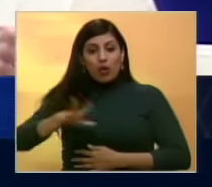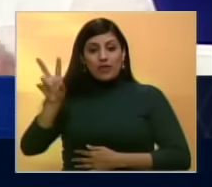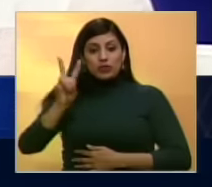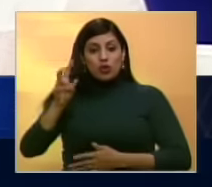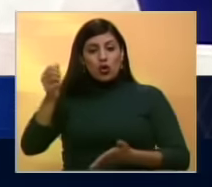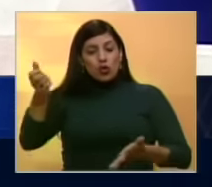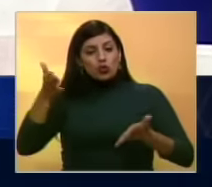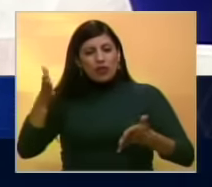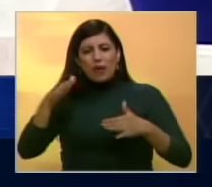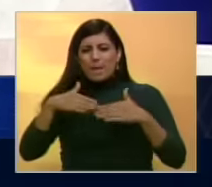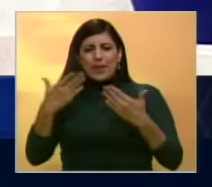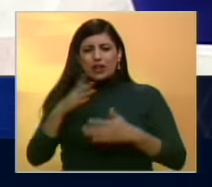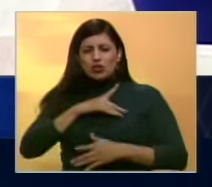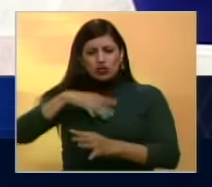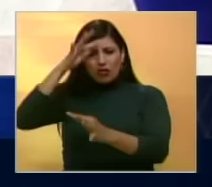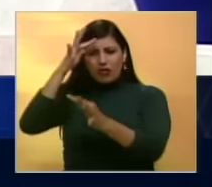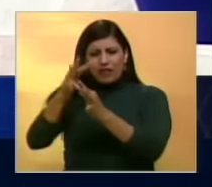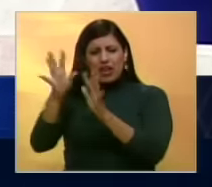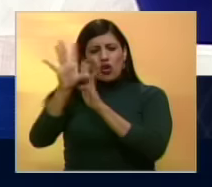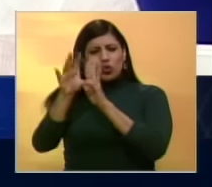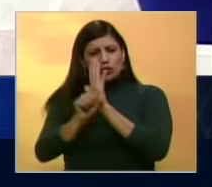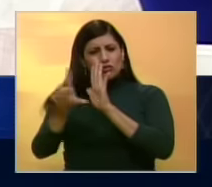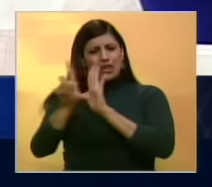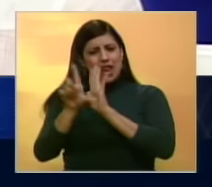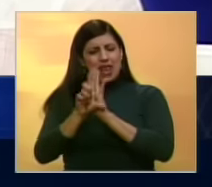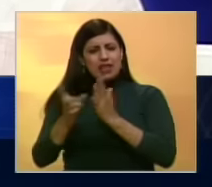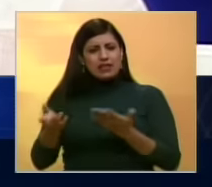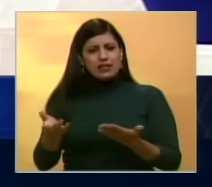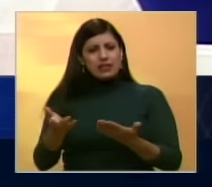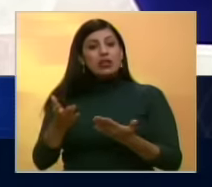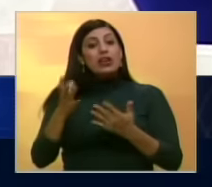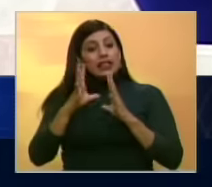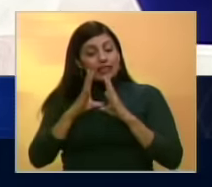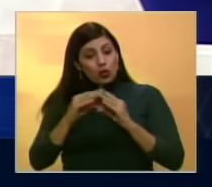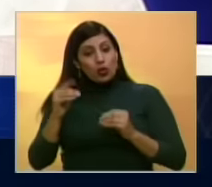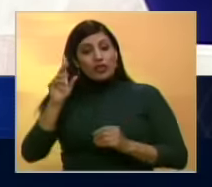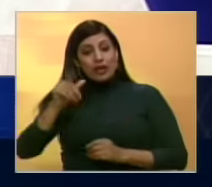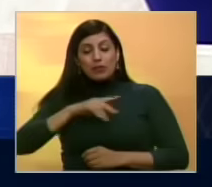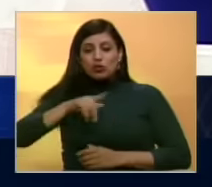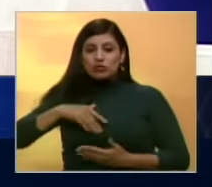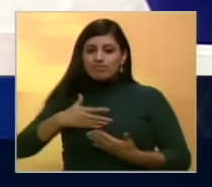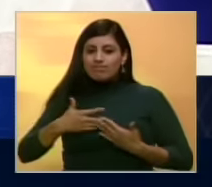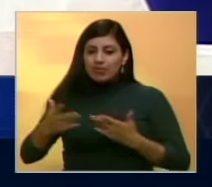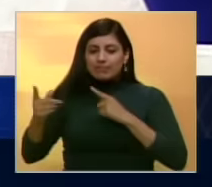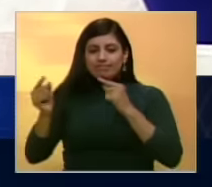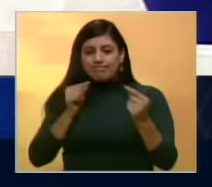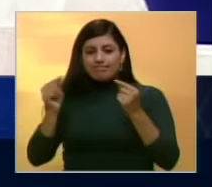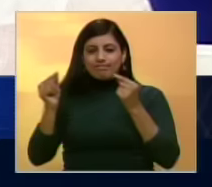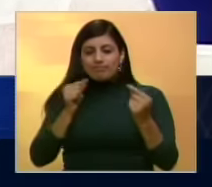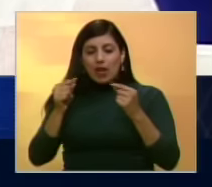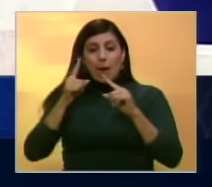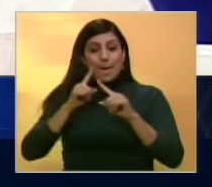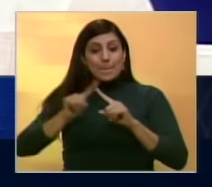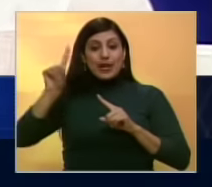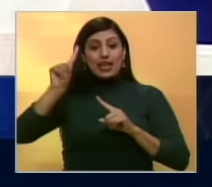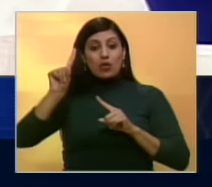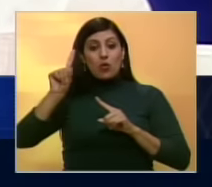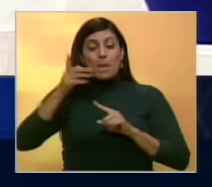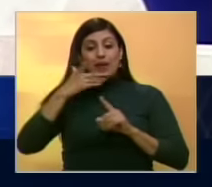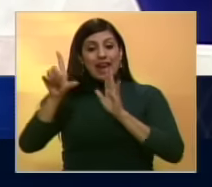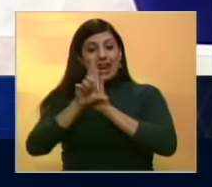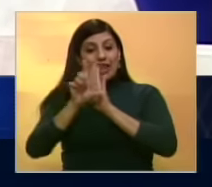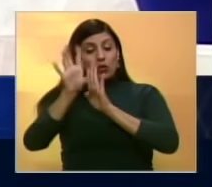triunfo para quienes creemos en la constitución en las leyes de la República y sobre todos quienes estamos dispuestos a debatir pero en el marco de las